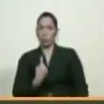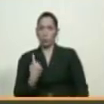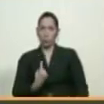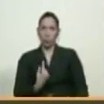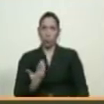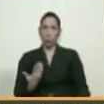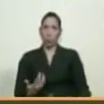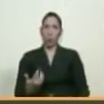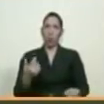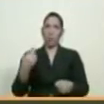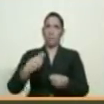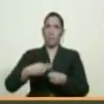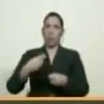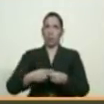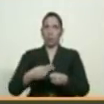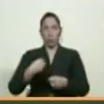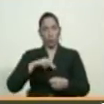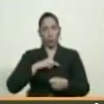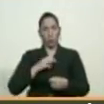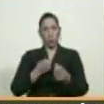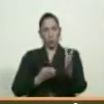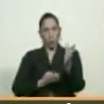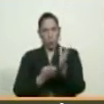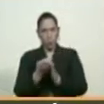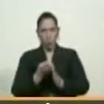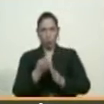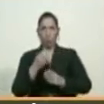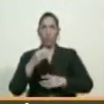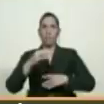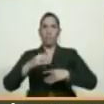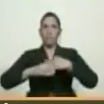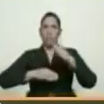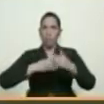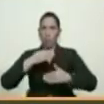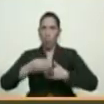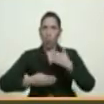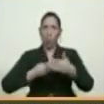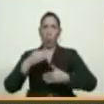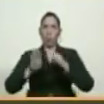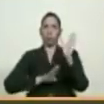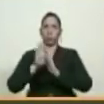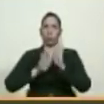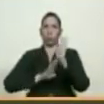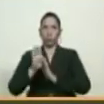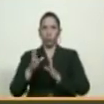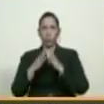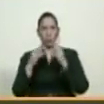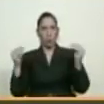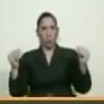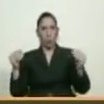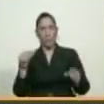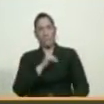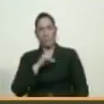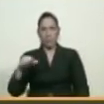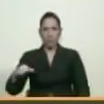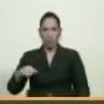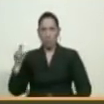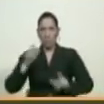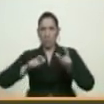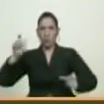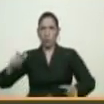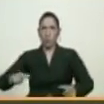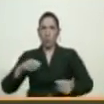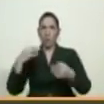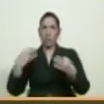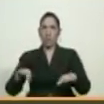petrolero, estamos en una evolución. Nosotros estamos permitiendo a todos los privados, a todas las personas naturales, a que